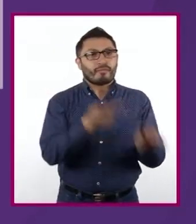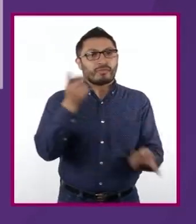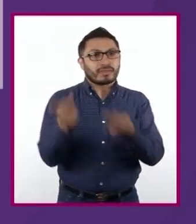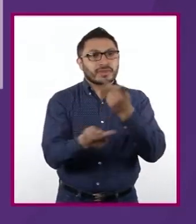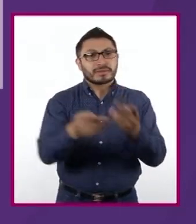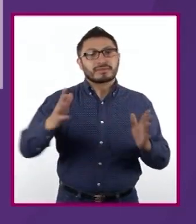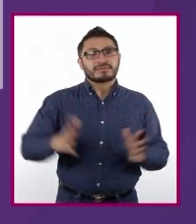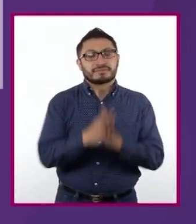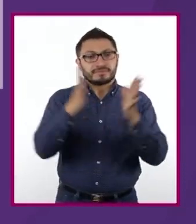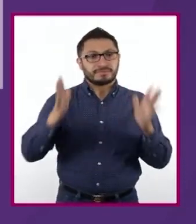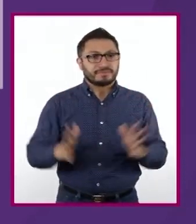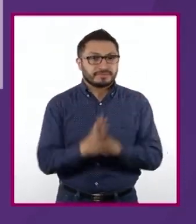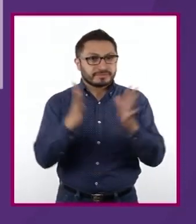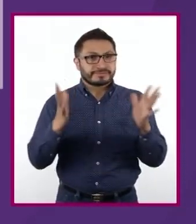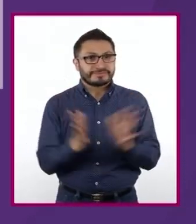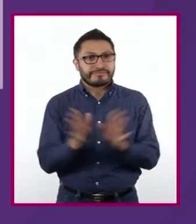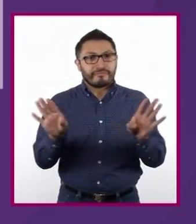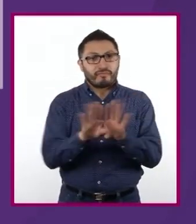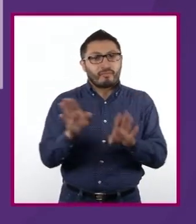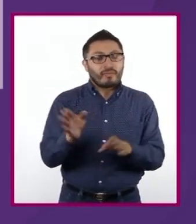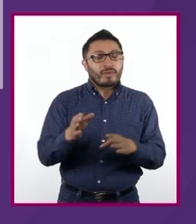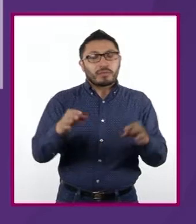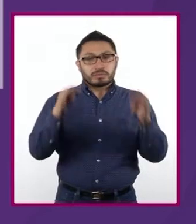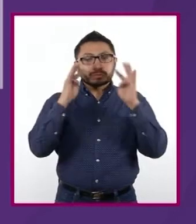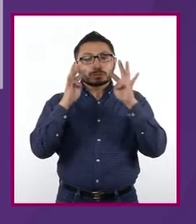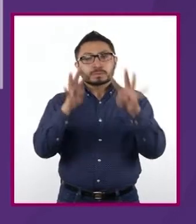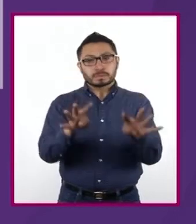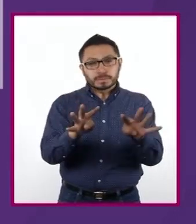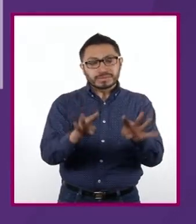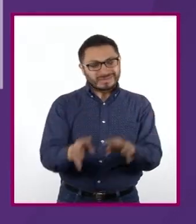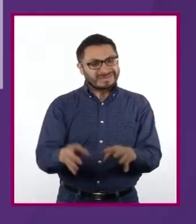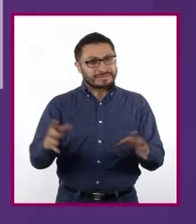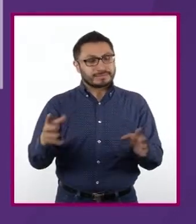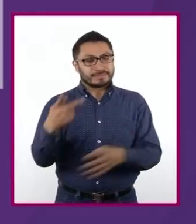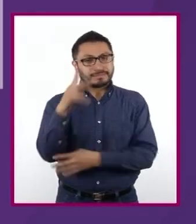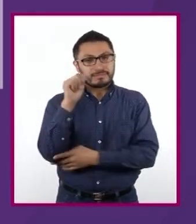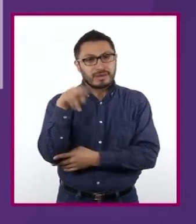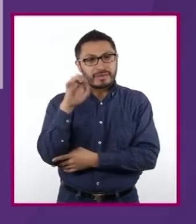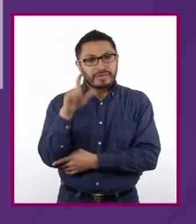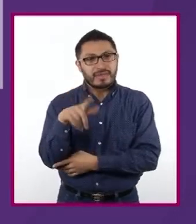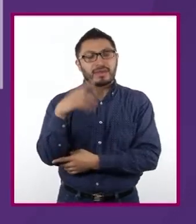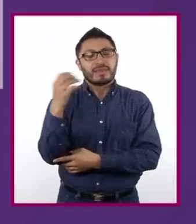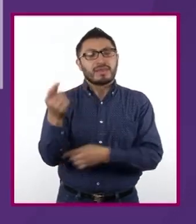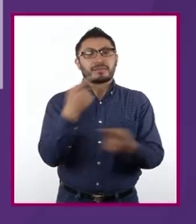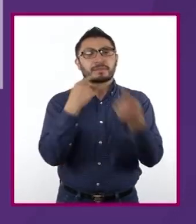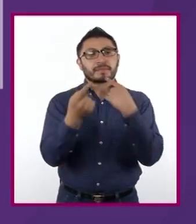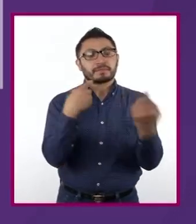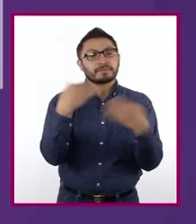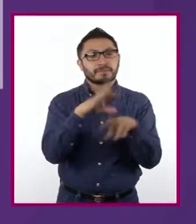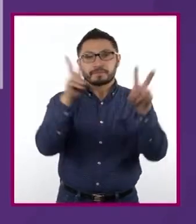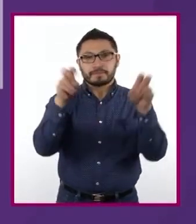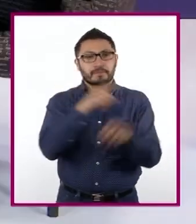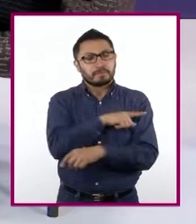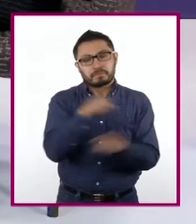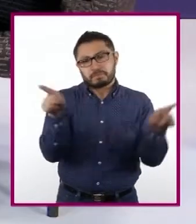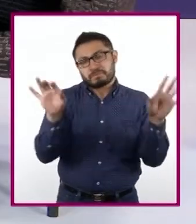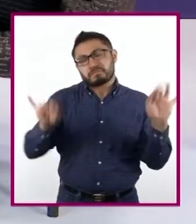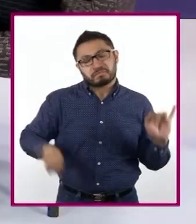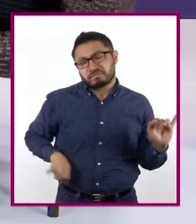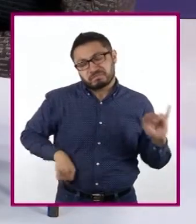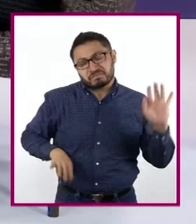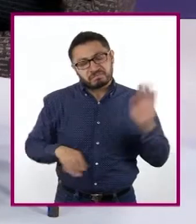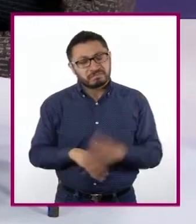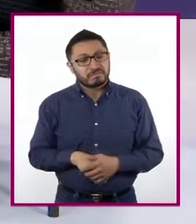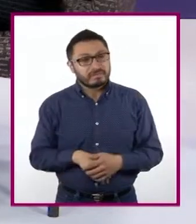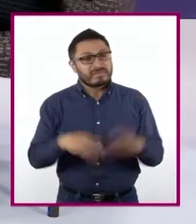para participar como audiencia en un panel de discusión de algún tema de su interés. Los